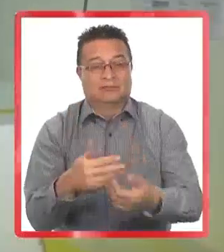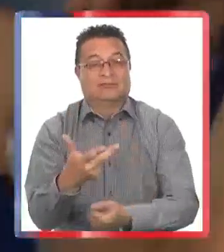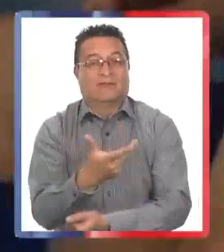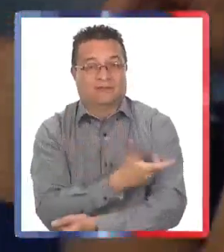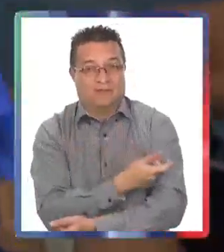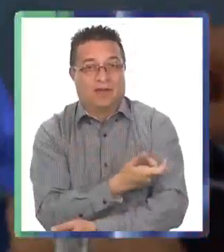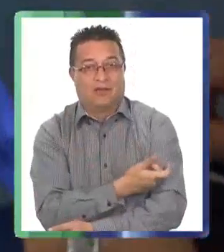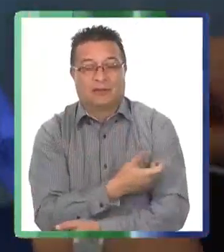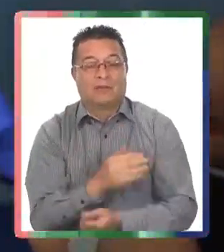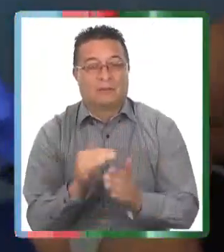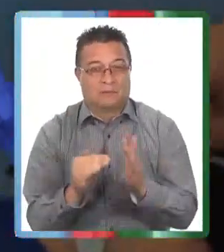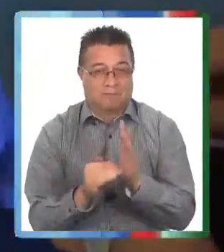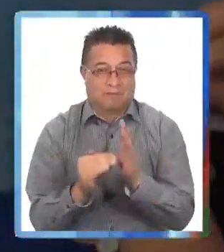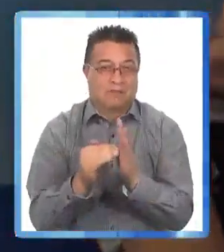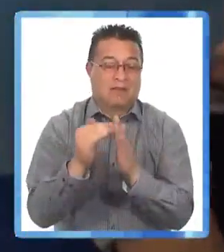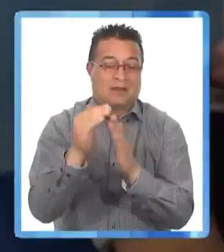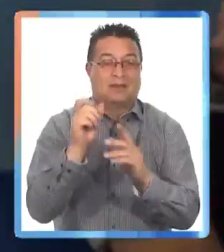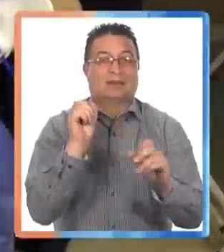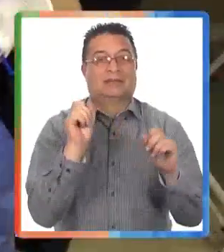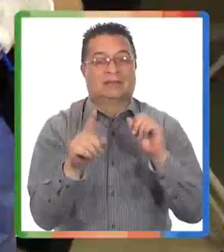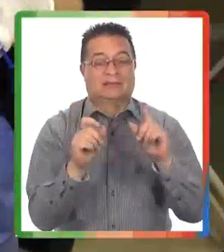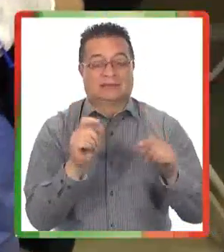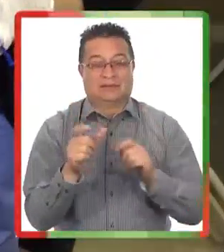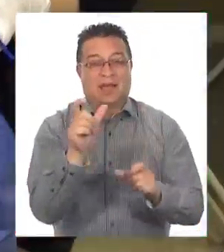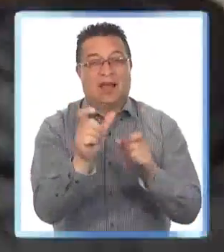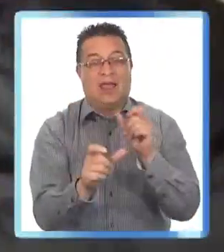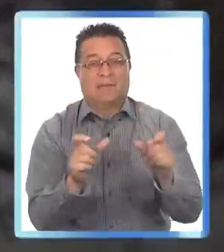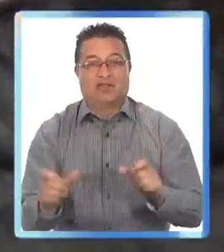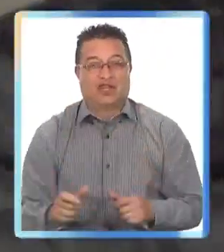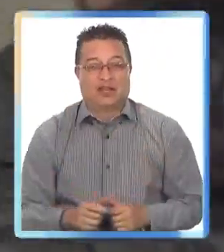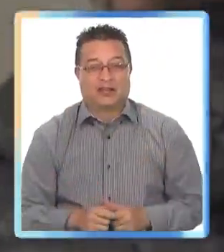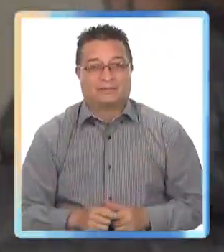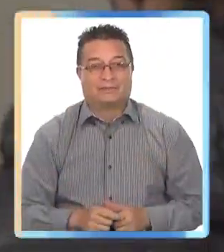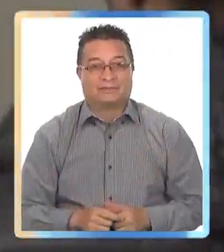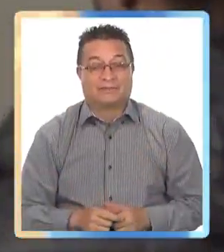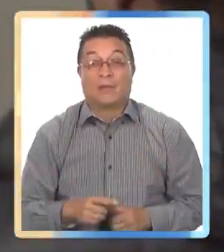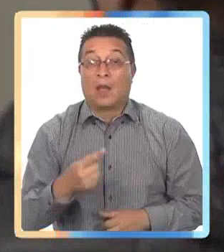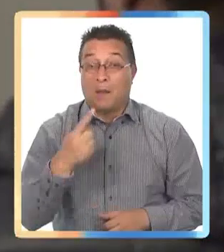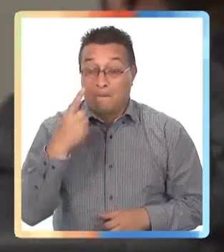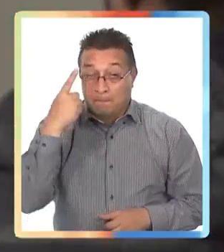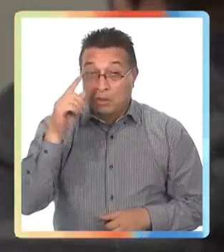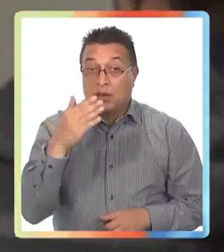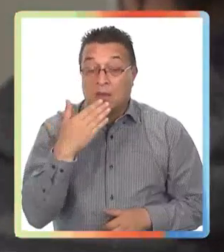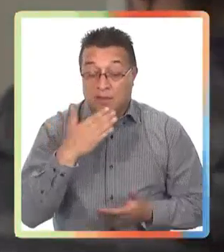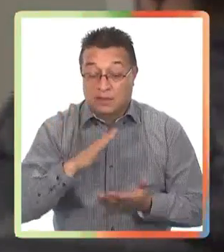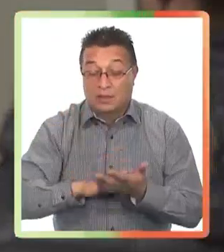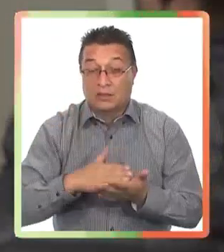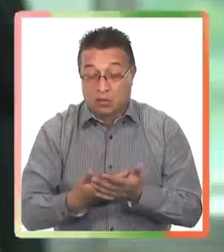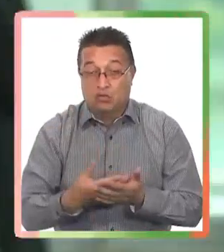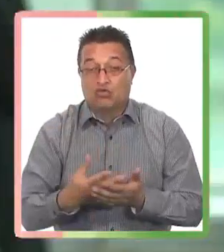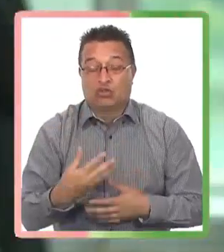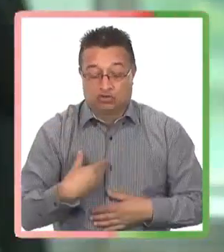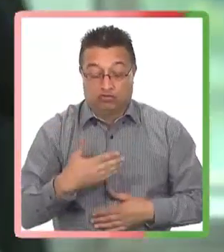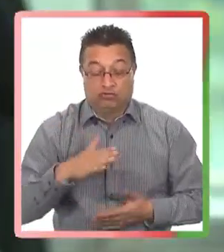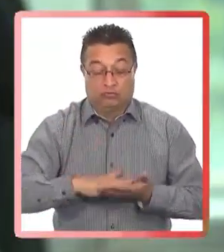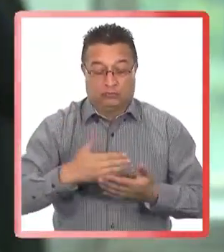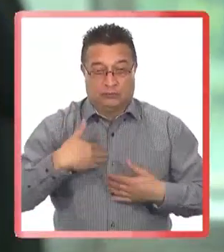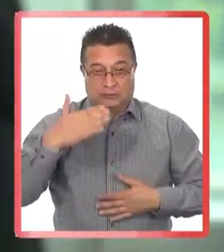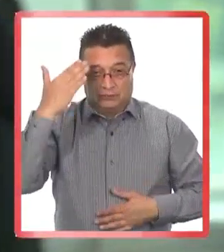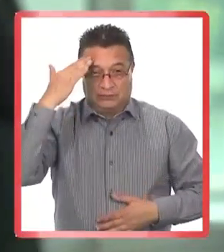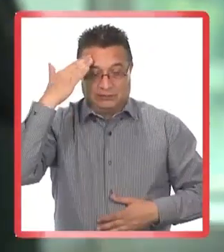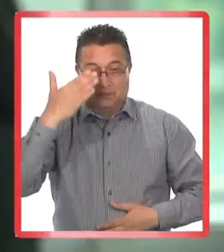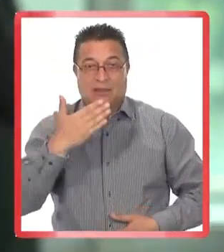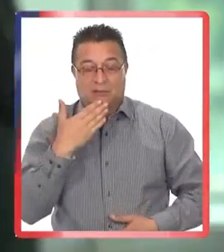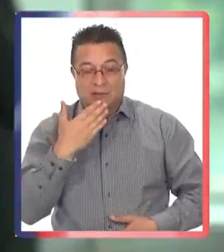de vacunación para aumentar la inmunidad de la población. Pero también la salud está en nuestro estado